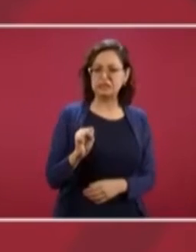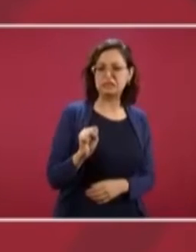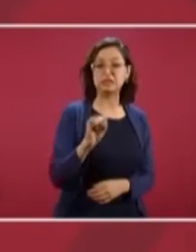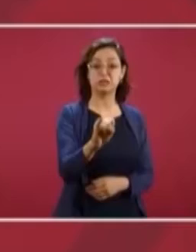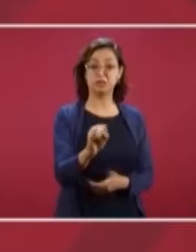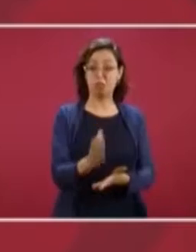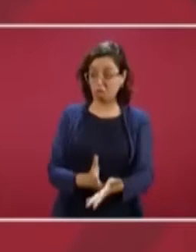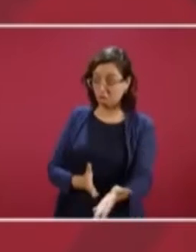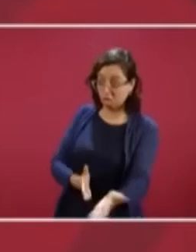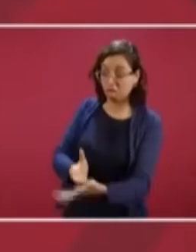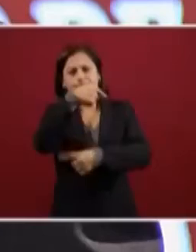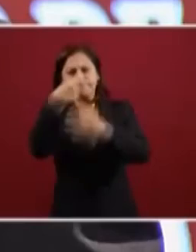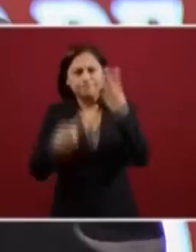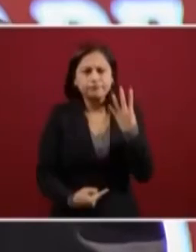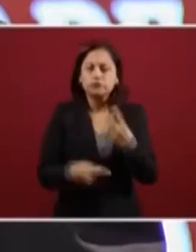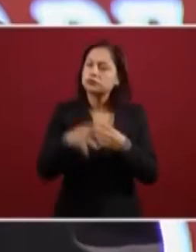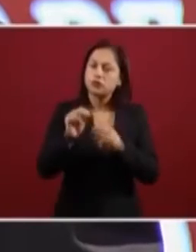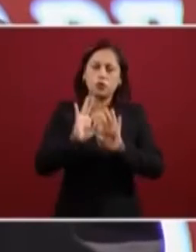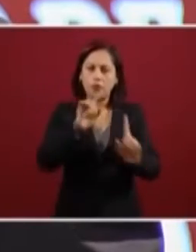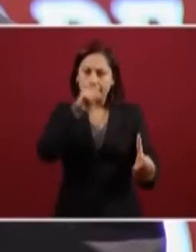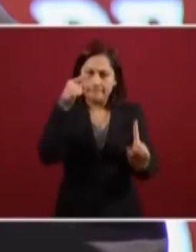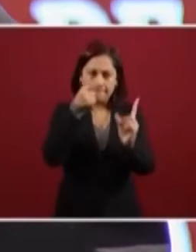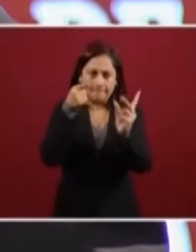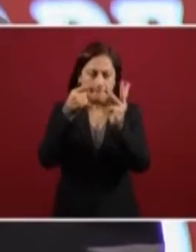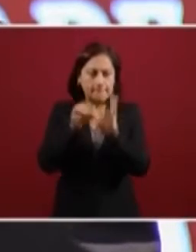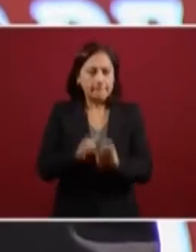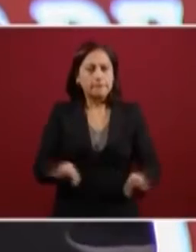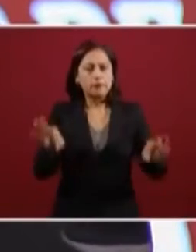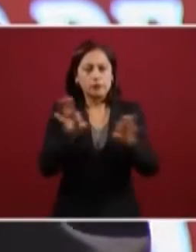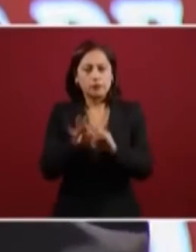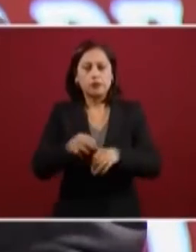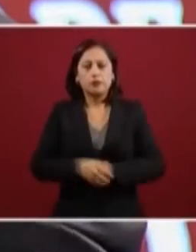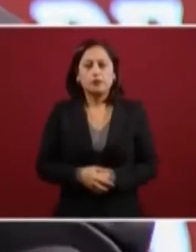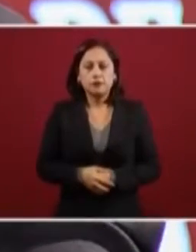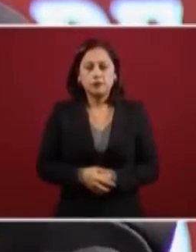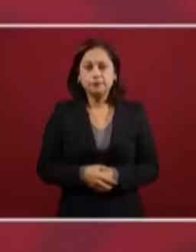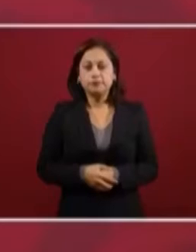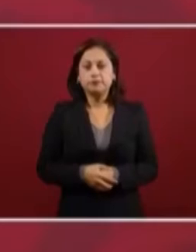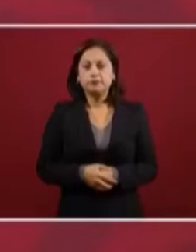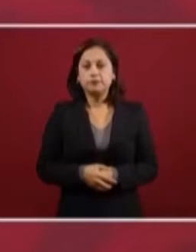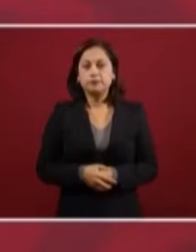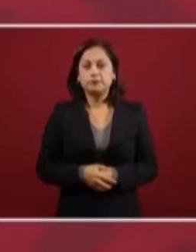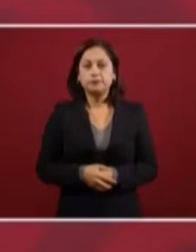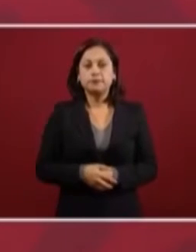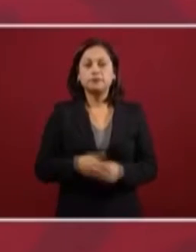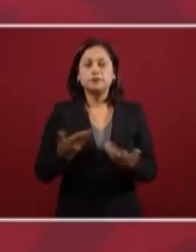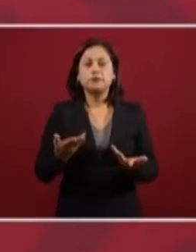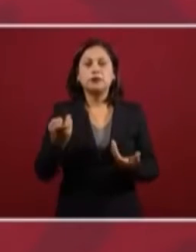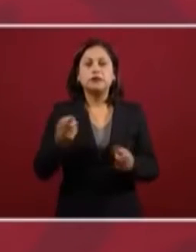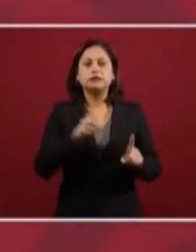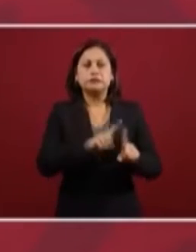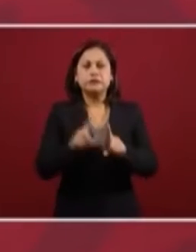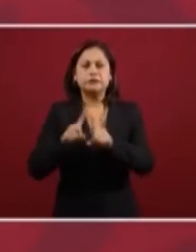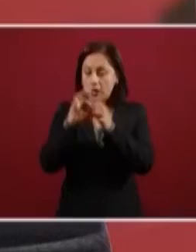intervencionismo no antes el canciller mexicano marcelo ebrard rechazó en twitter cualquier intervención y